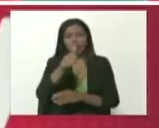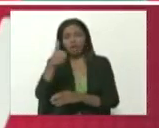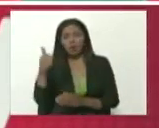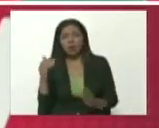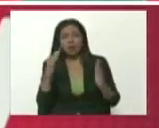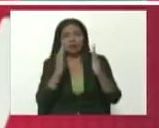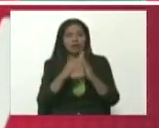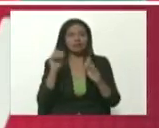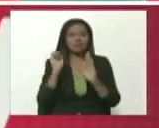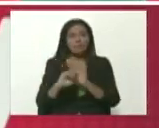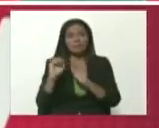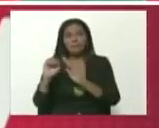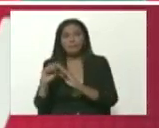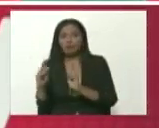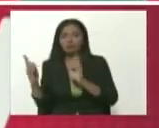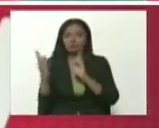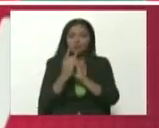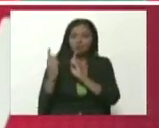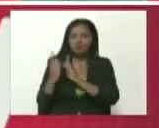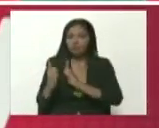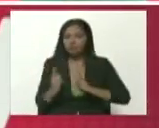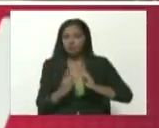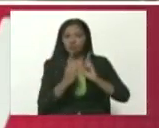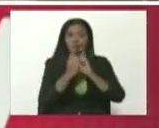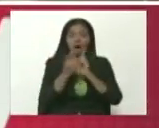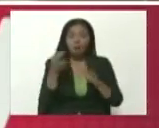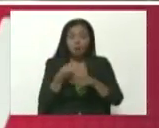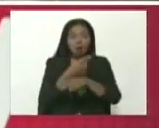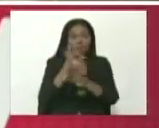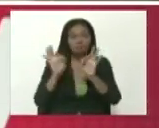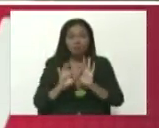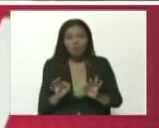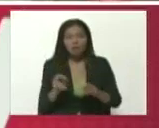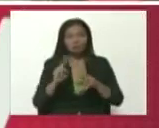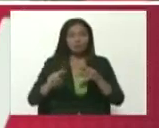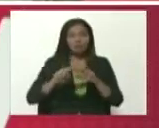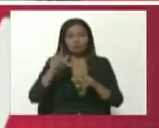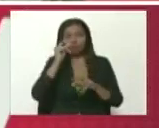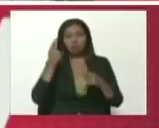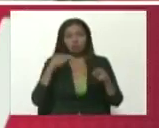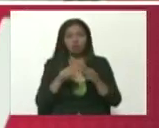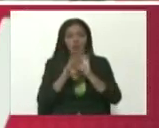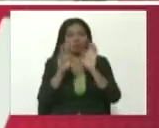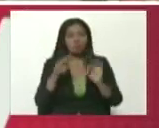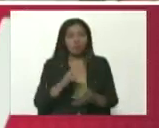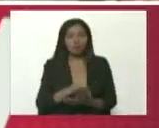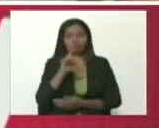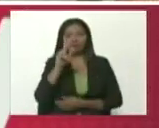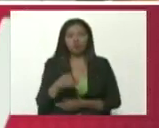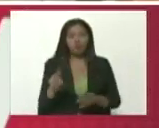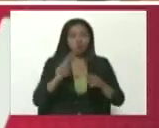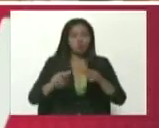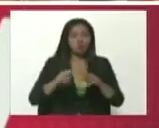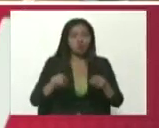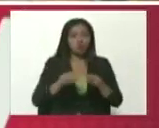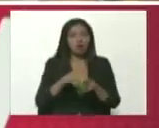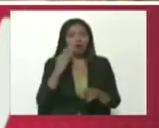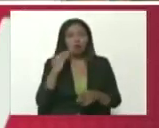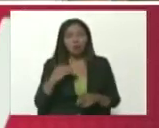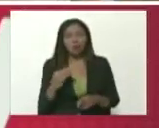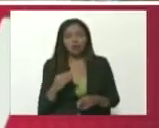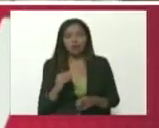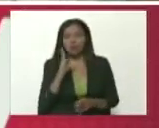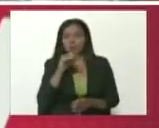casa, caso por caso, cara por cara a buscar a todos los niños, a todas las niñas y a todos los jóvenes que no están en